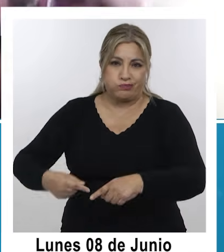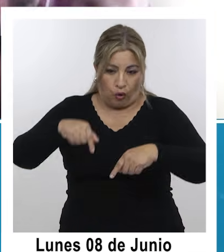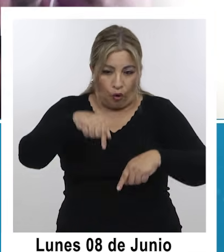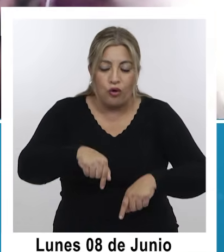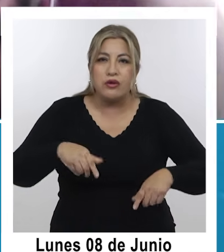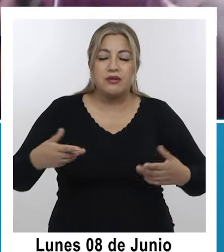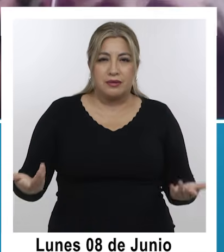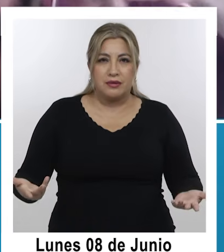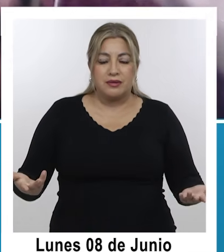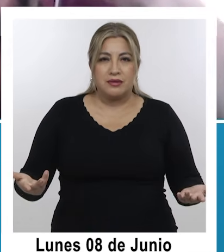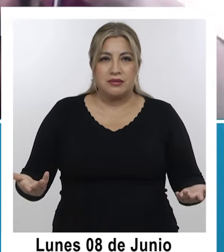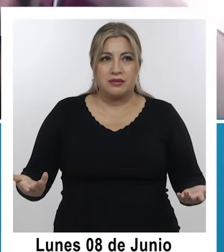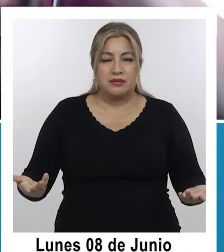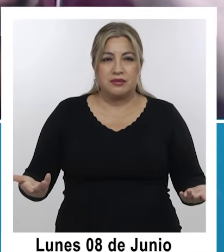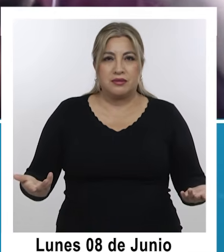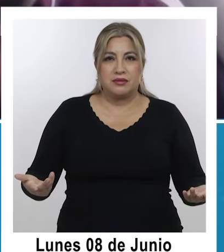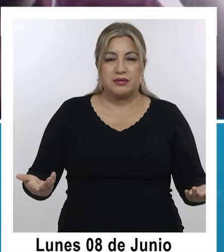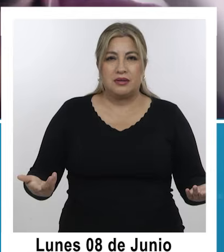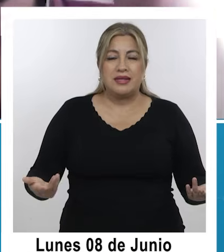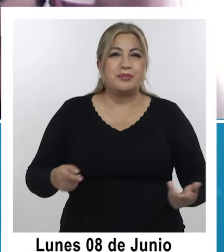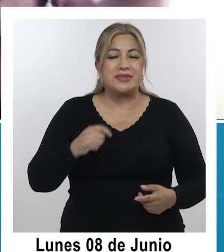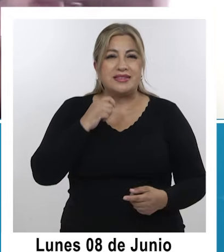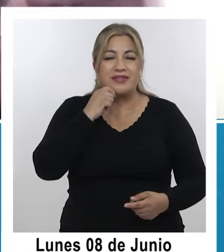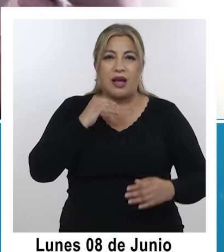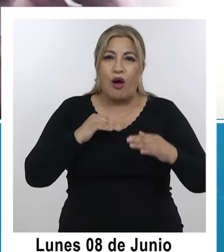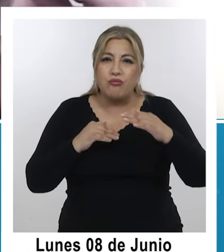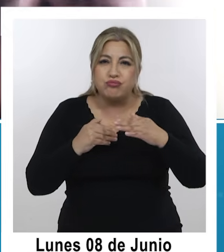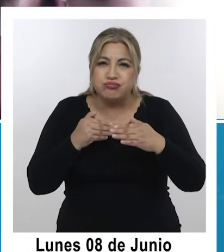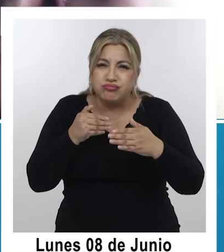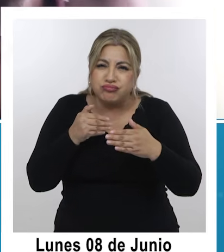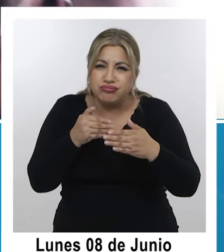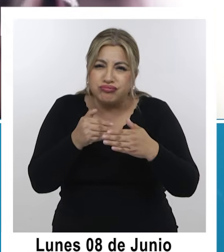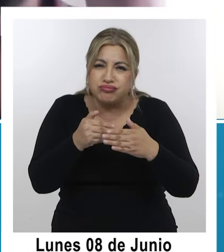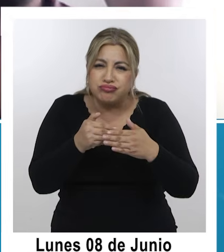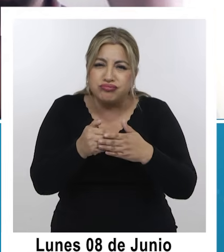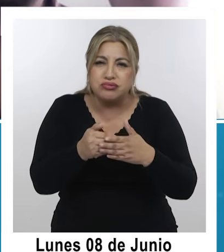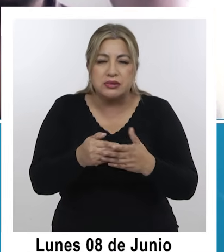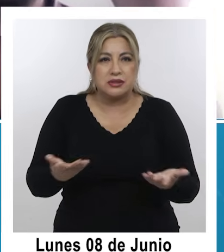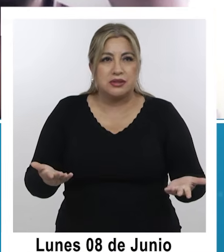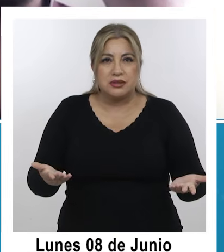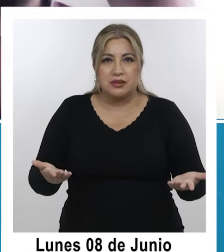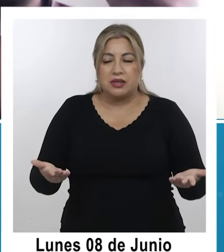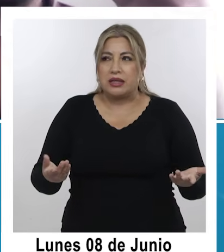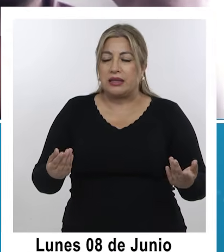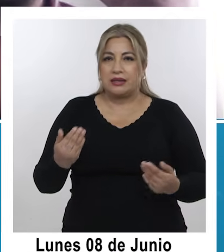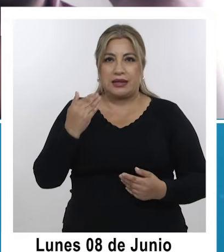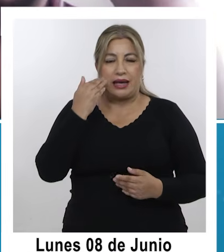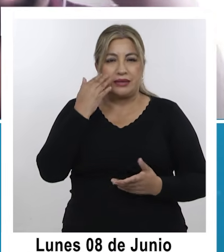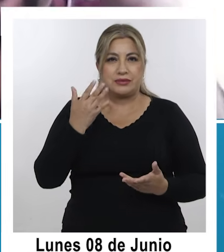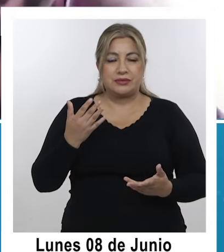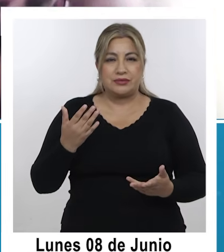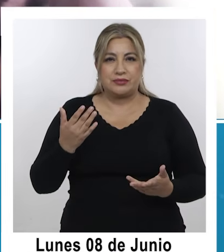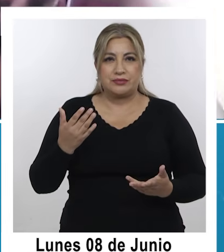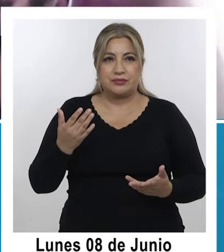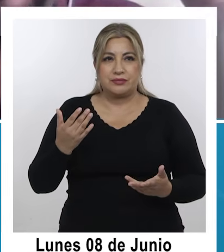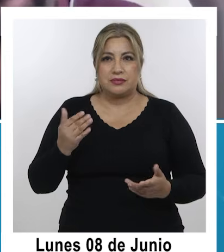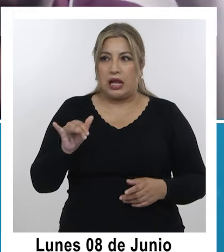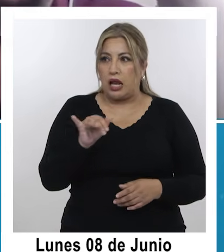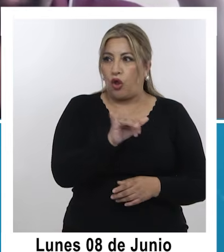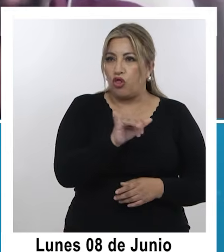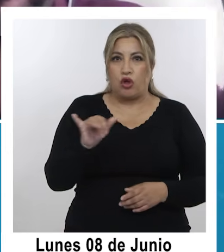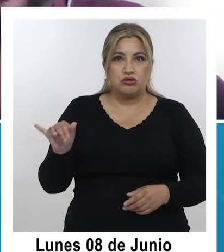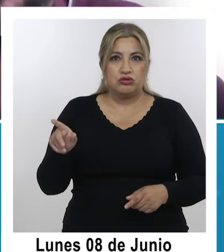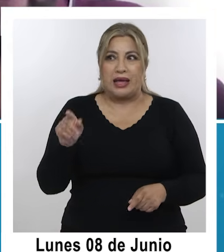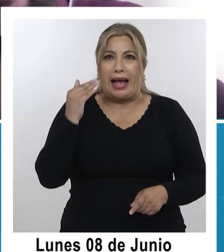Sin embargo, se estrecha, se acorta, pero se acorta en un nivel, Liliana, la diferencia